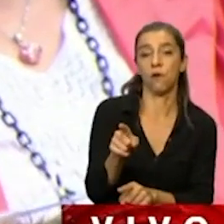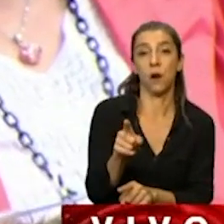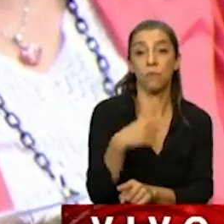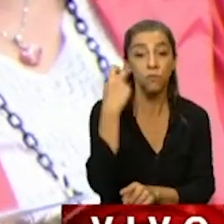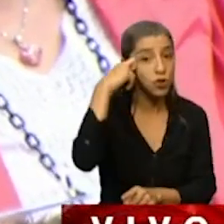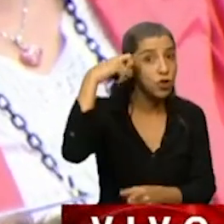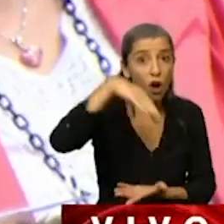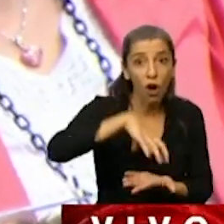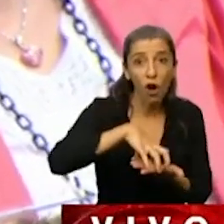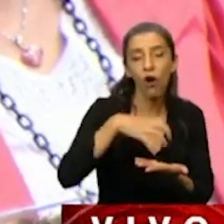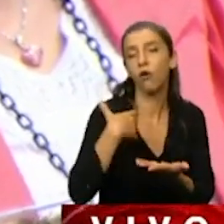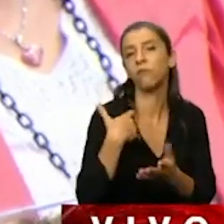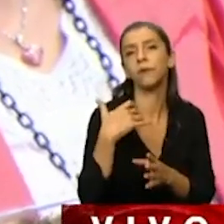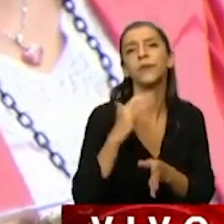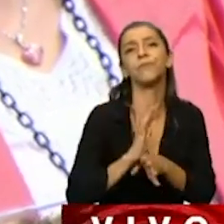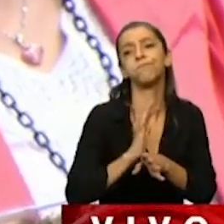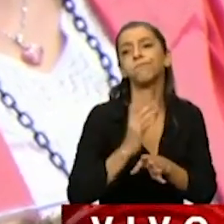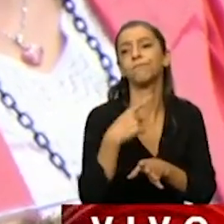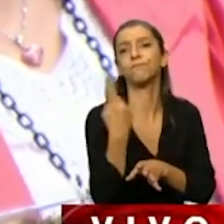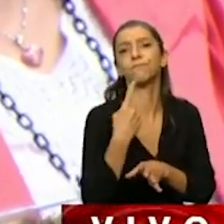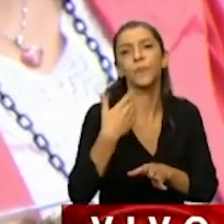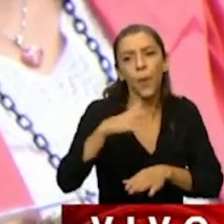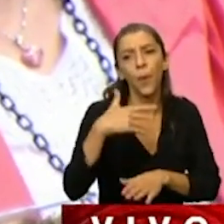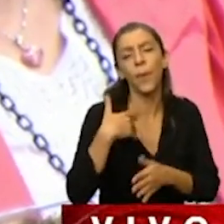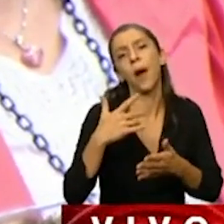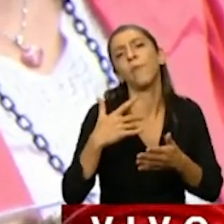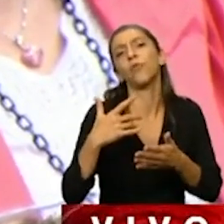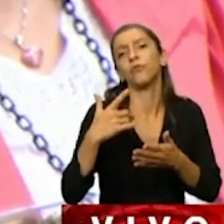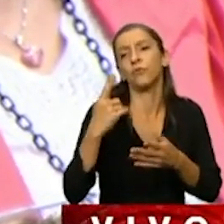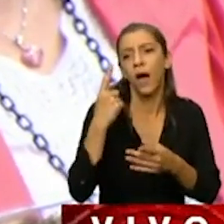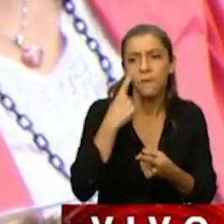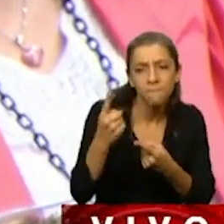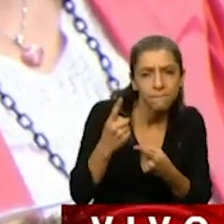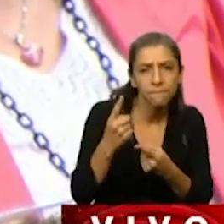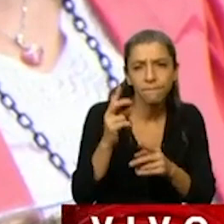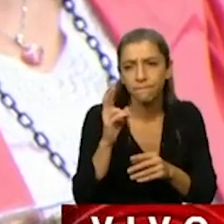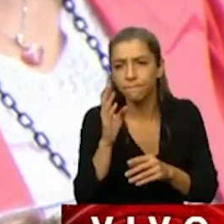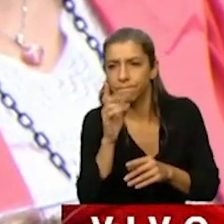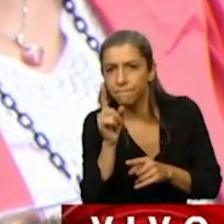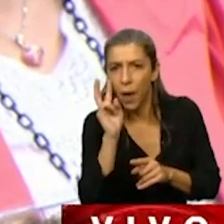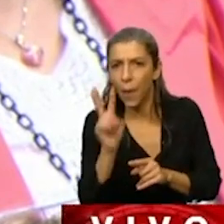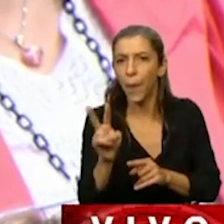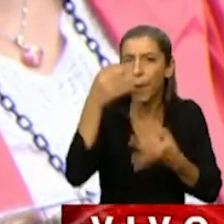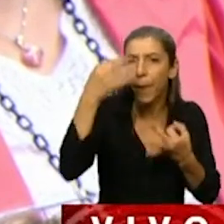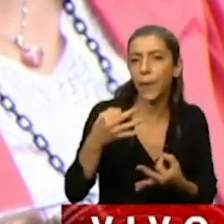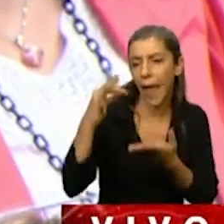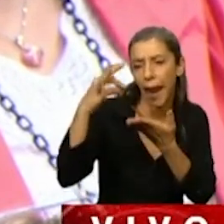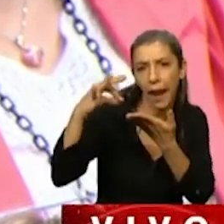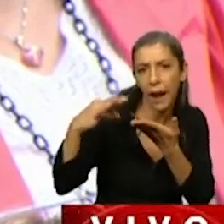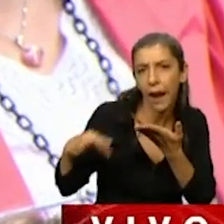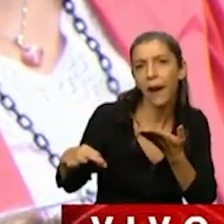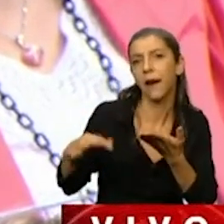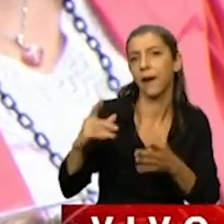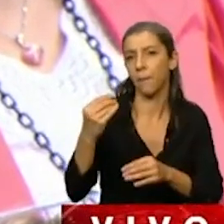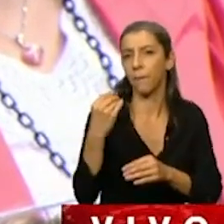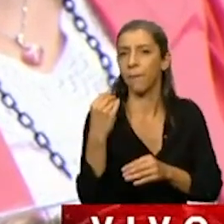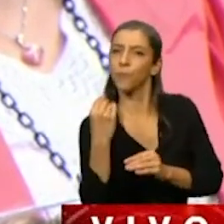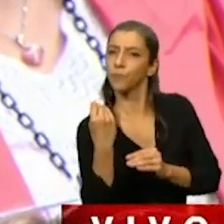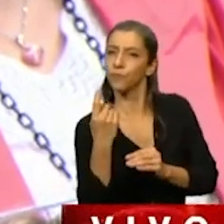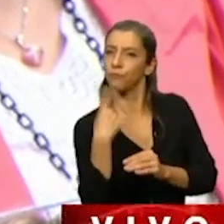hacer es ayudarlo a que no quede enredado en ningún comentario ni sospecha de algún